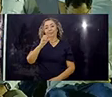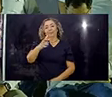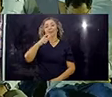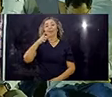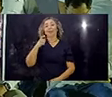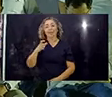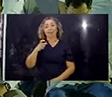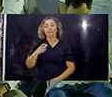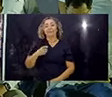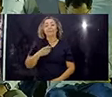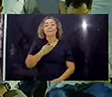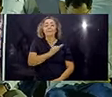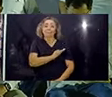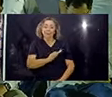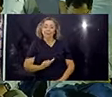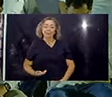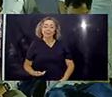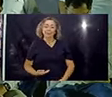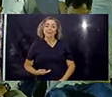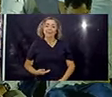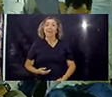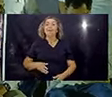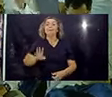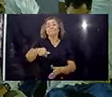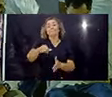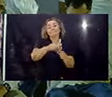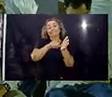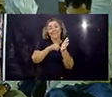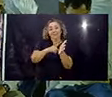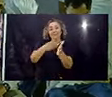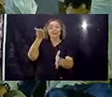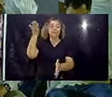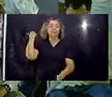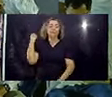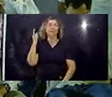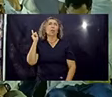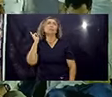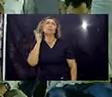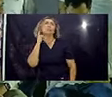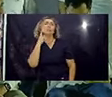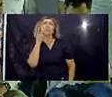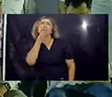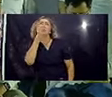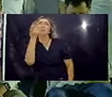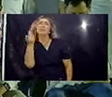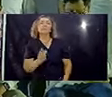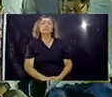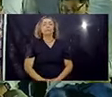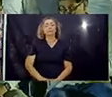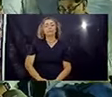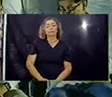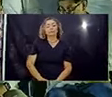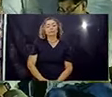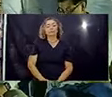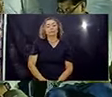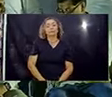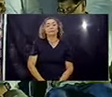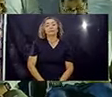algunos meses vamos a oírlo para que no se nos olvide a ver si lo tienen por